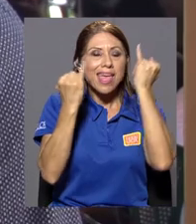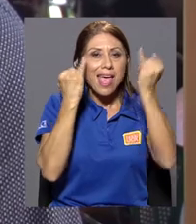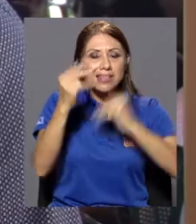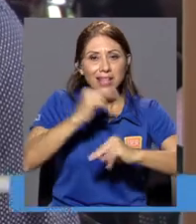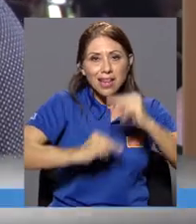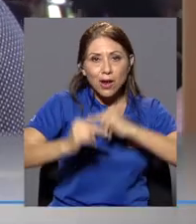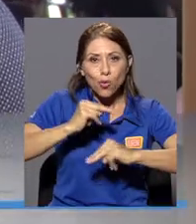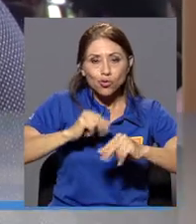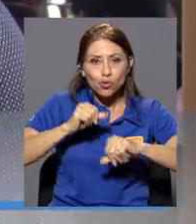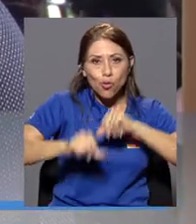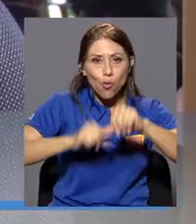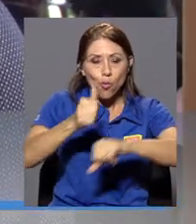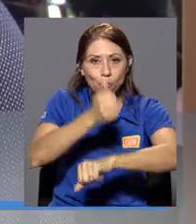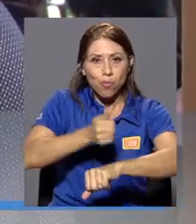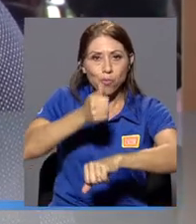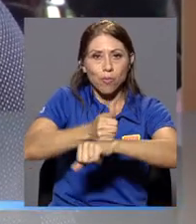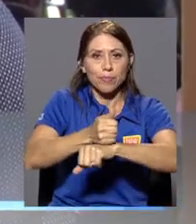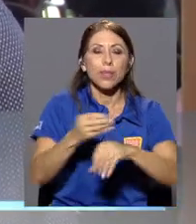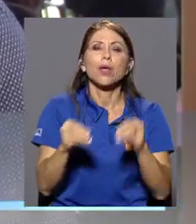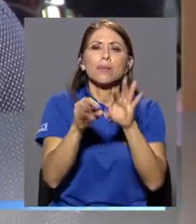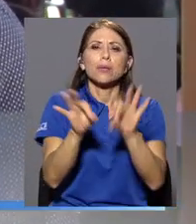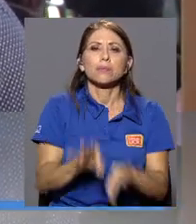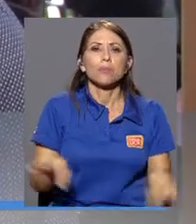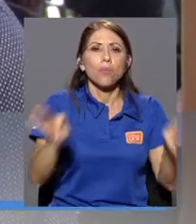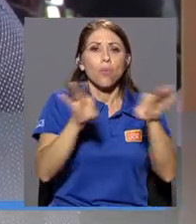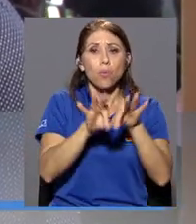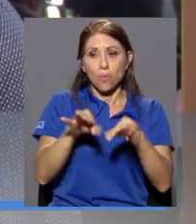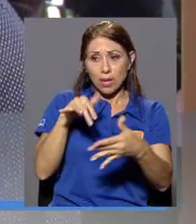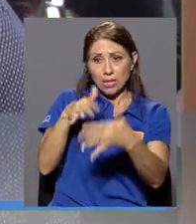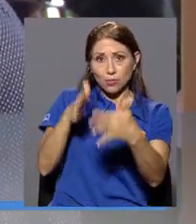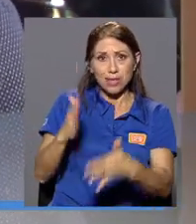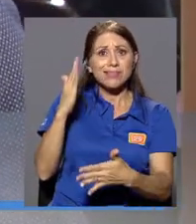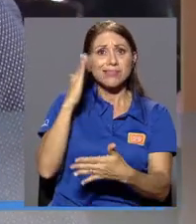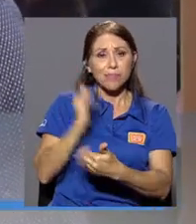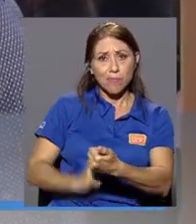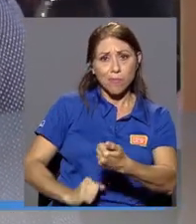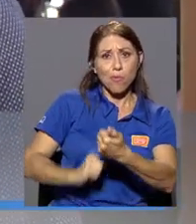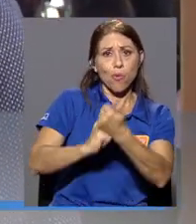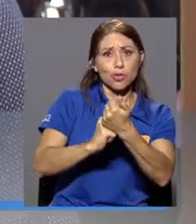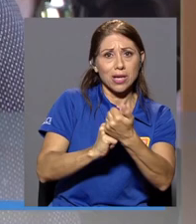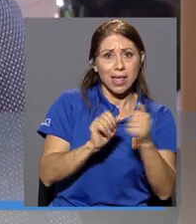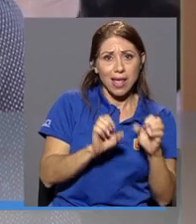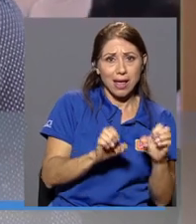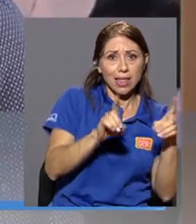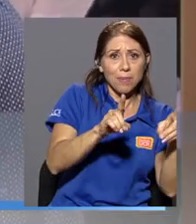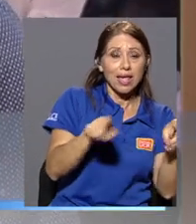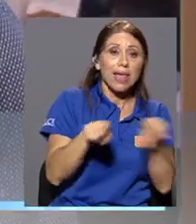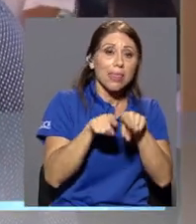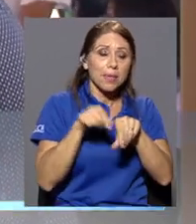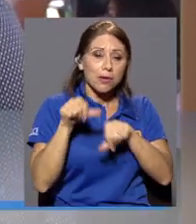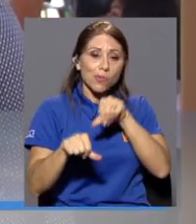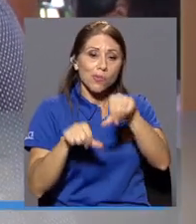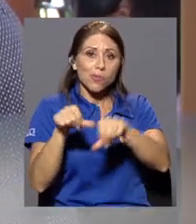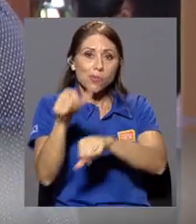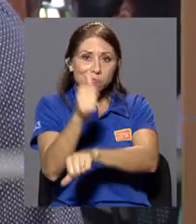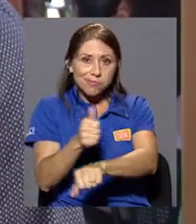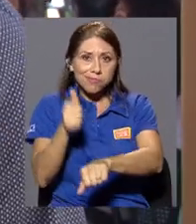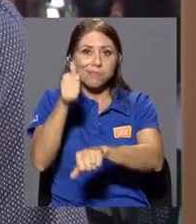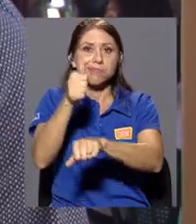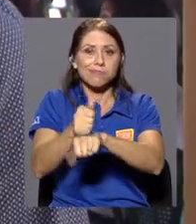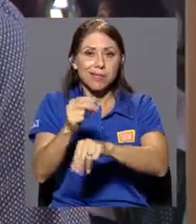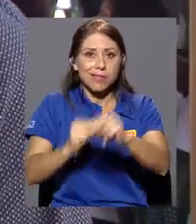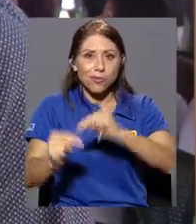el alumno sepa que tiene el apoyo no solo en la parte académica, sino de emprendedurismo, donde ellos tienen la capacidad